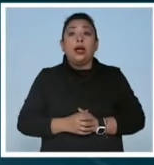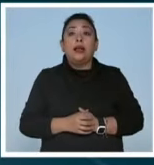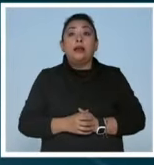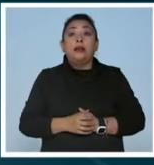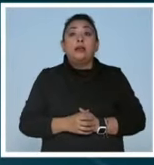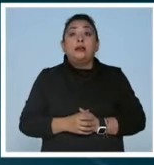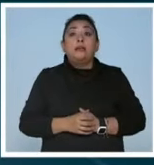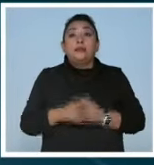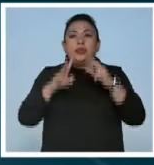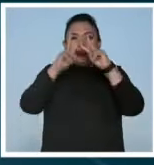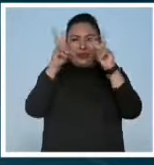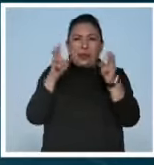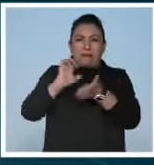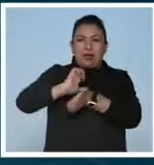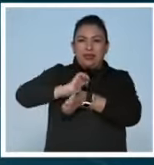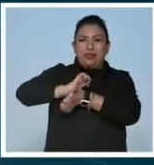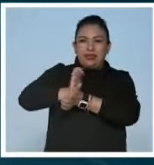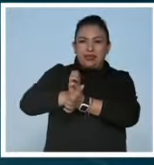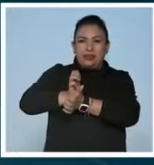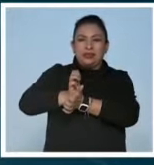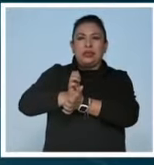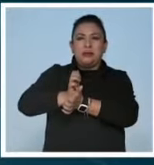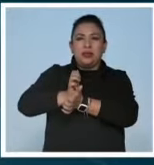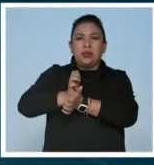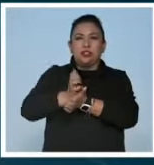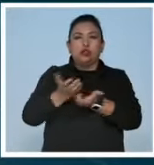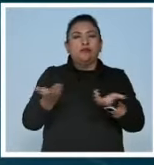tema de la discriminación